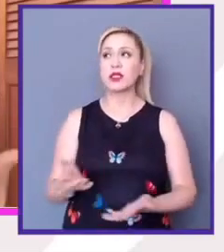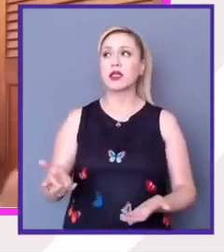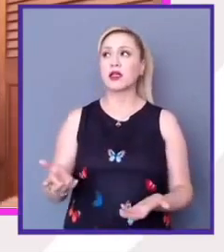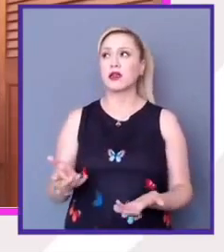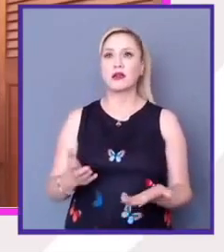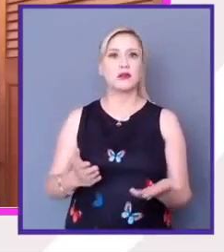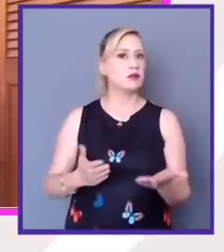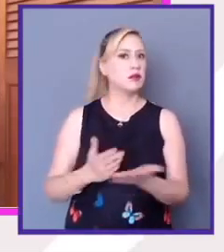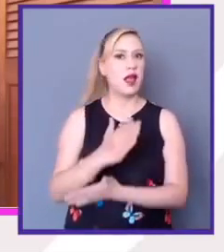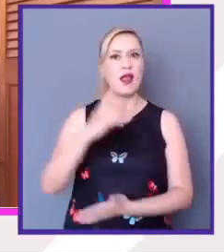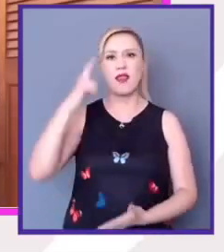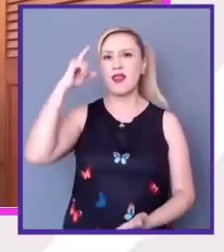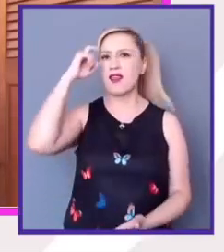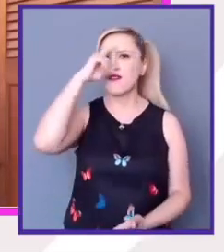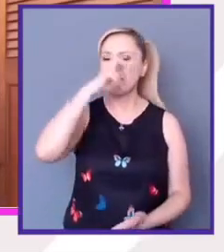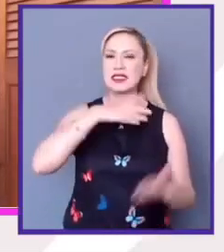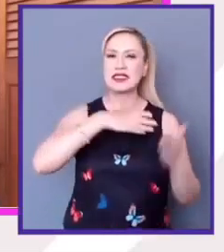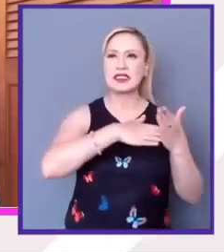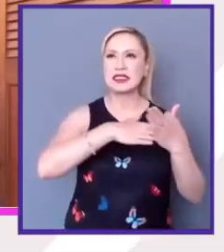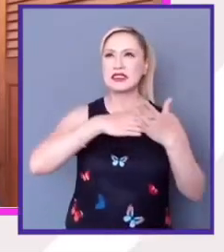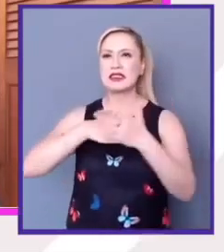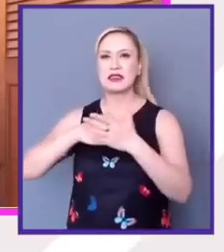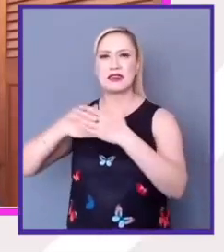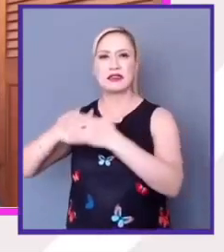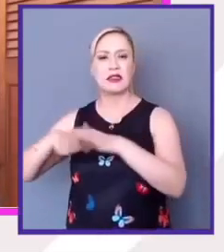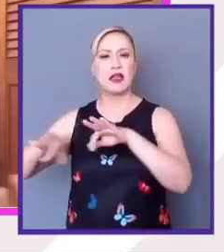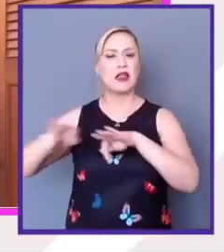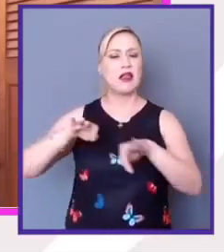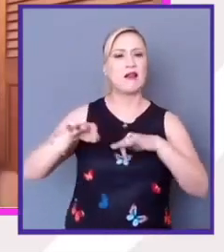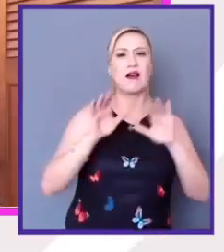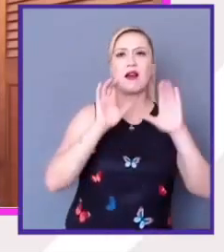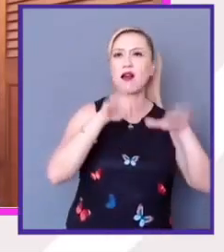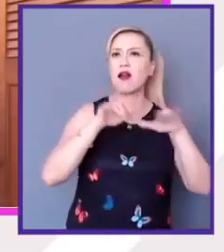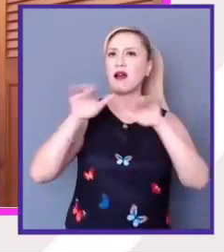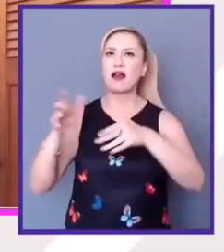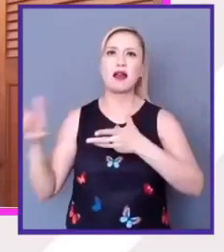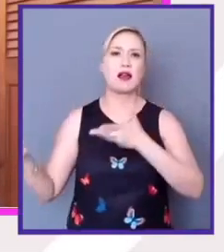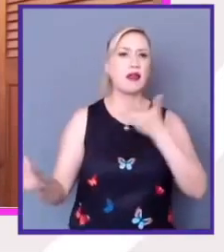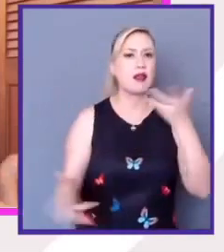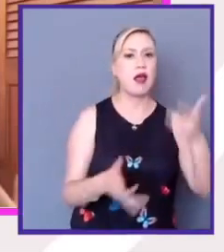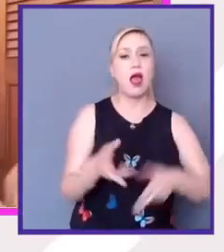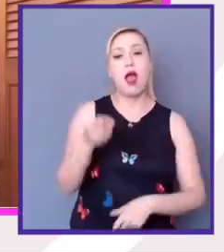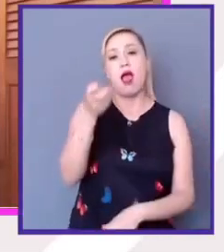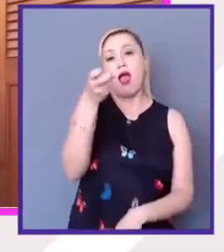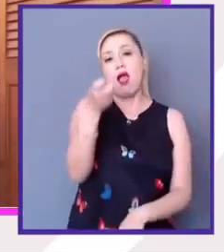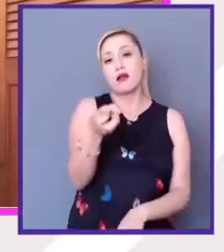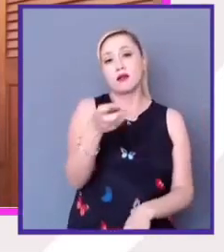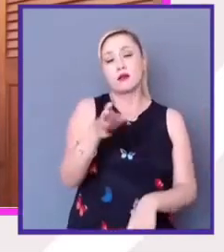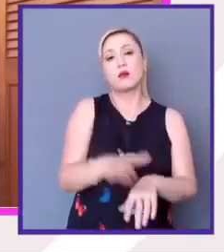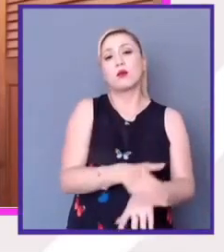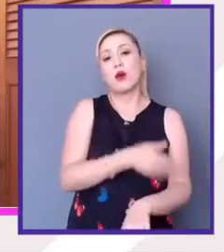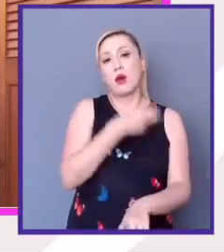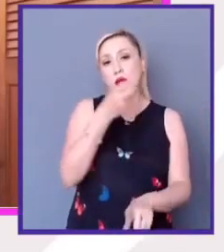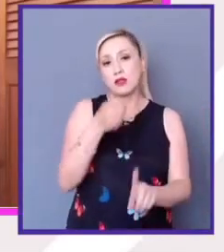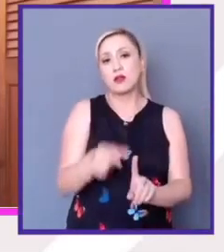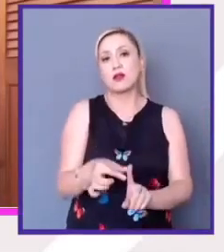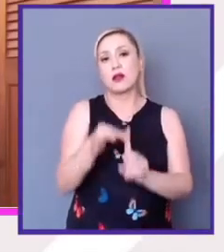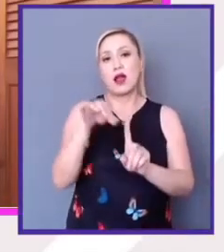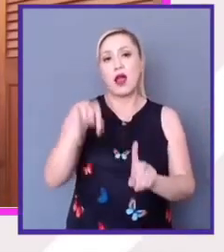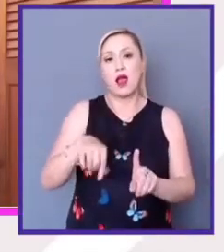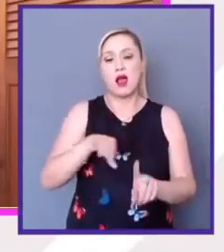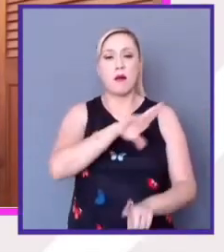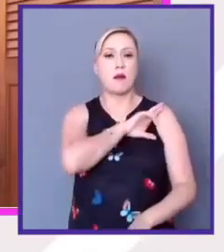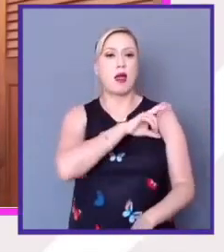o de obstáculos para acceso al trabajo, pues es lo que justifica el por qué desde el sector privado se deberían